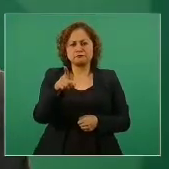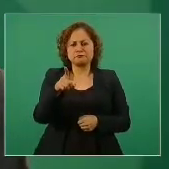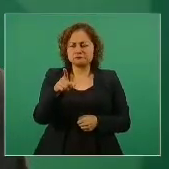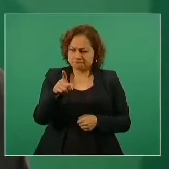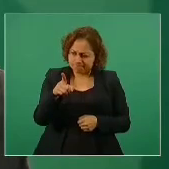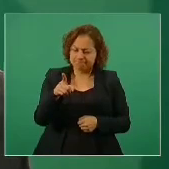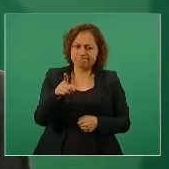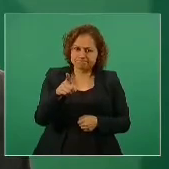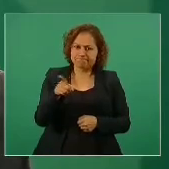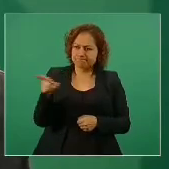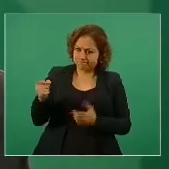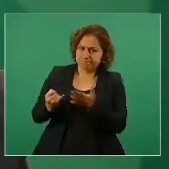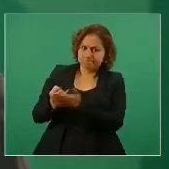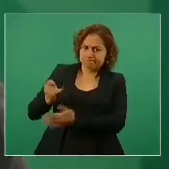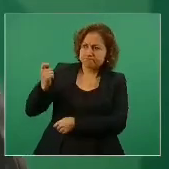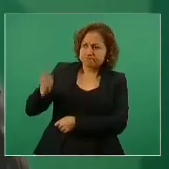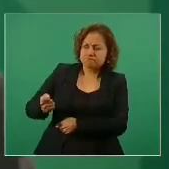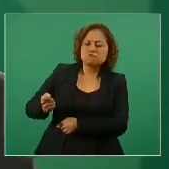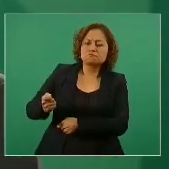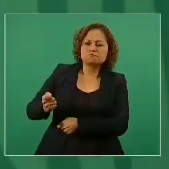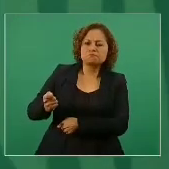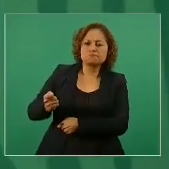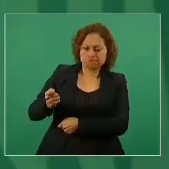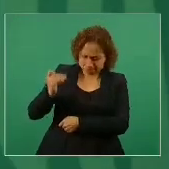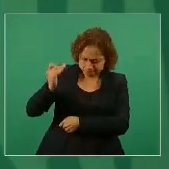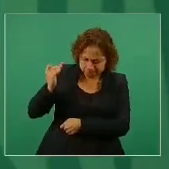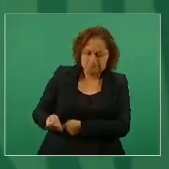Aceptar el resultado.